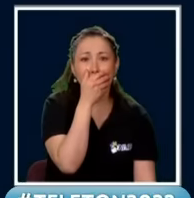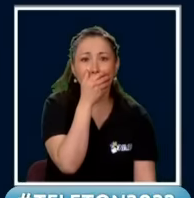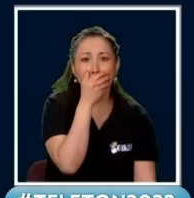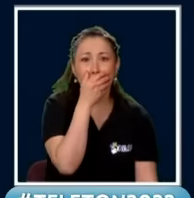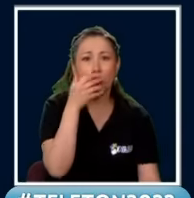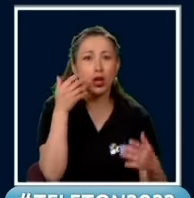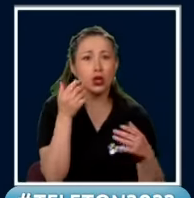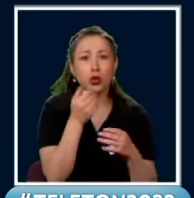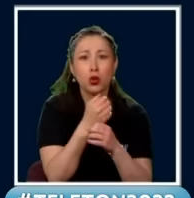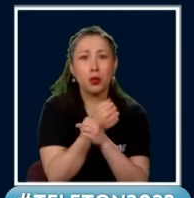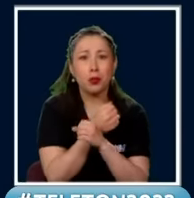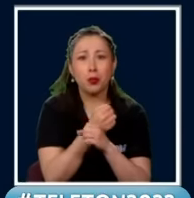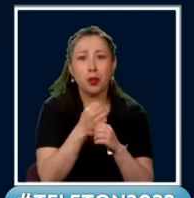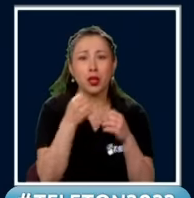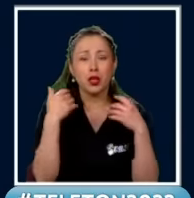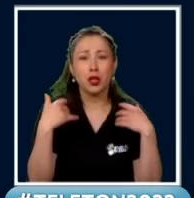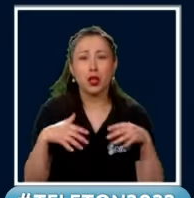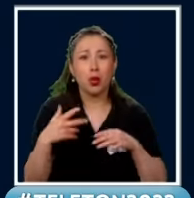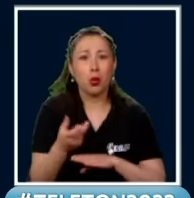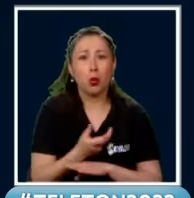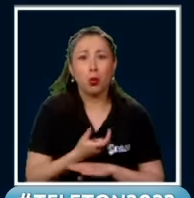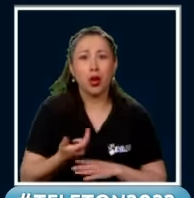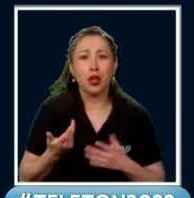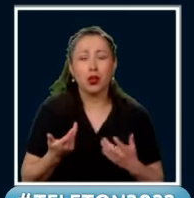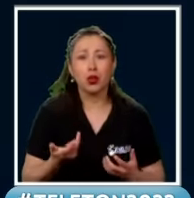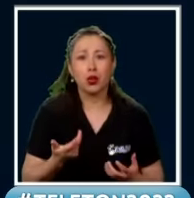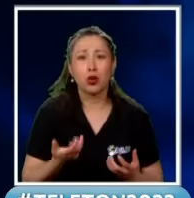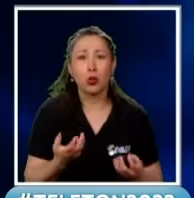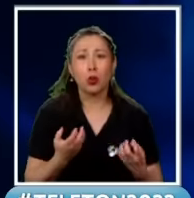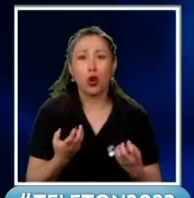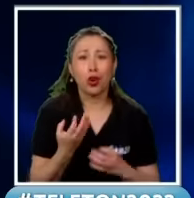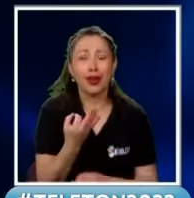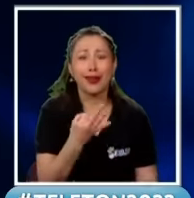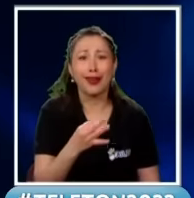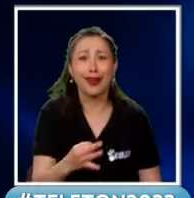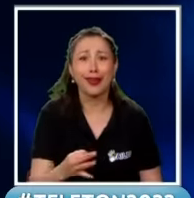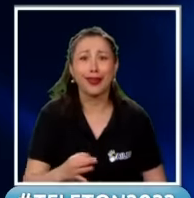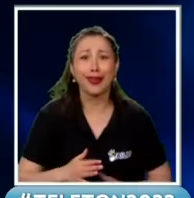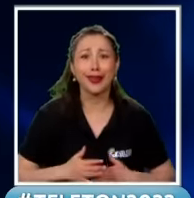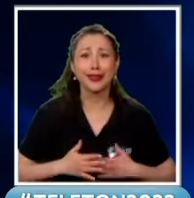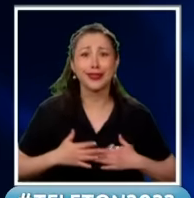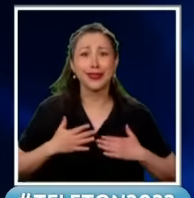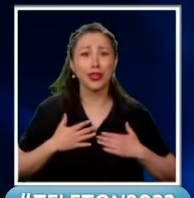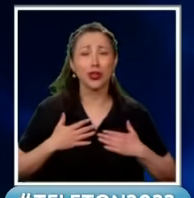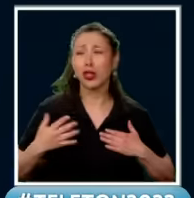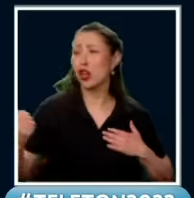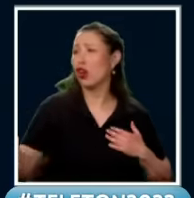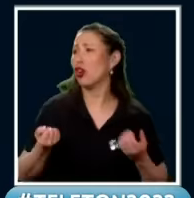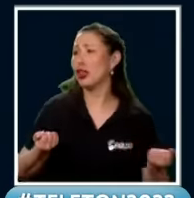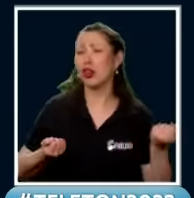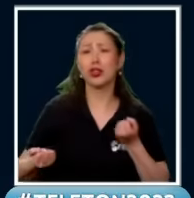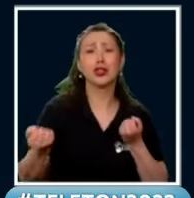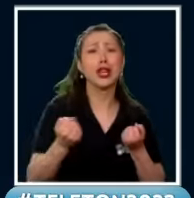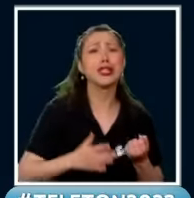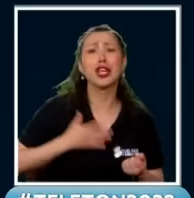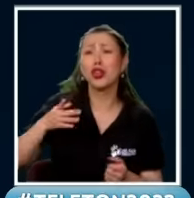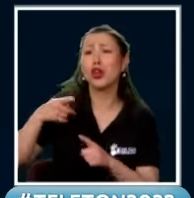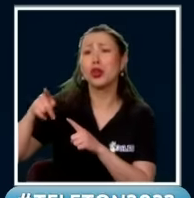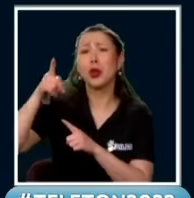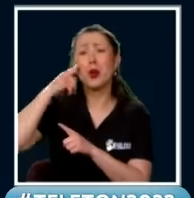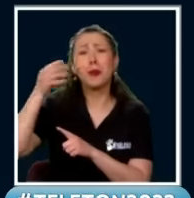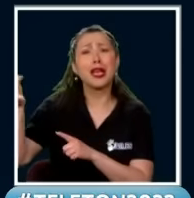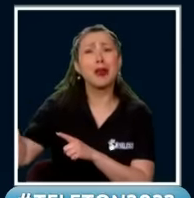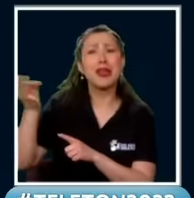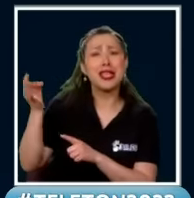No puede ser, weón. No, weón, cagué, weón. Siento que tengo todo en contra. Siento a Solabarrieta diciéndome, no le